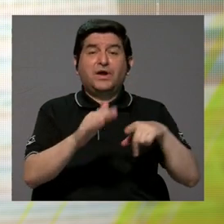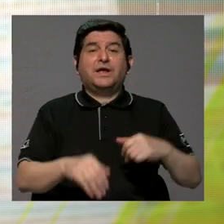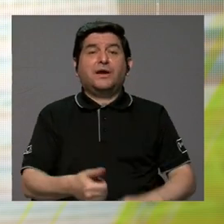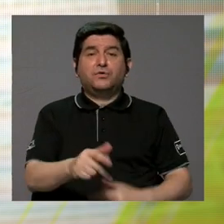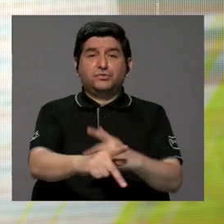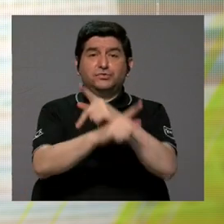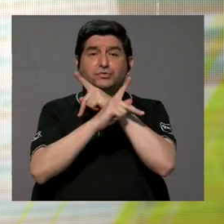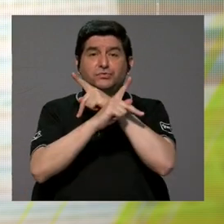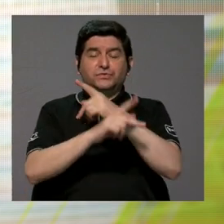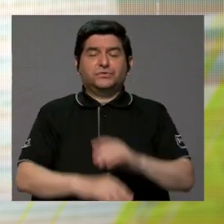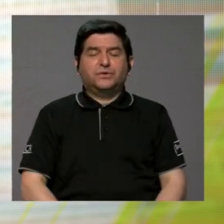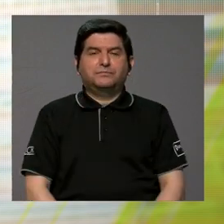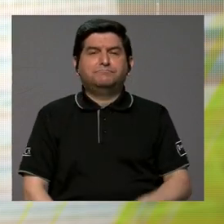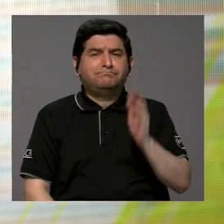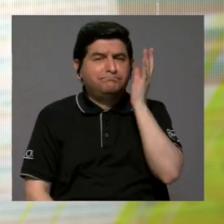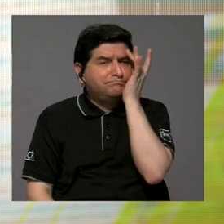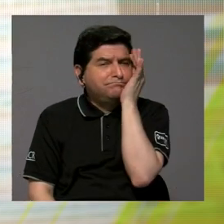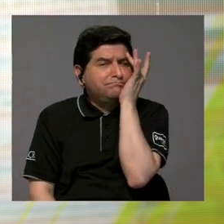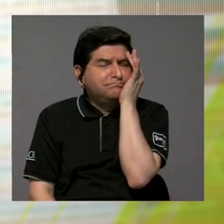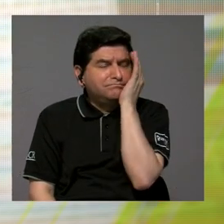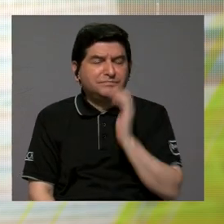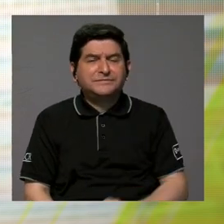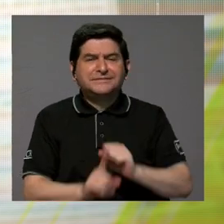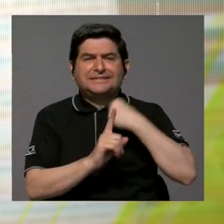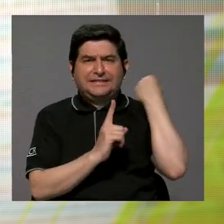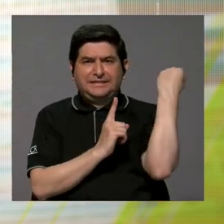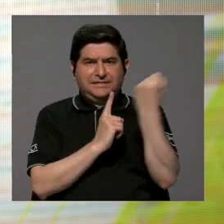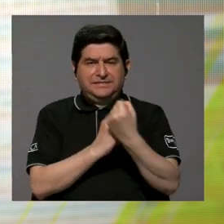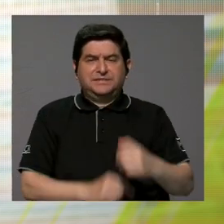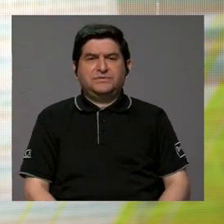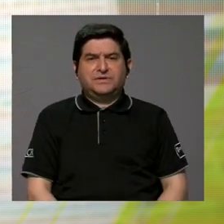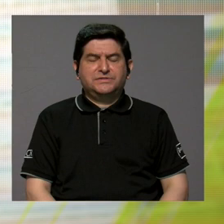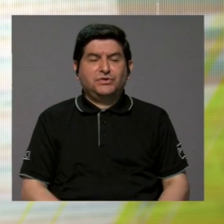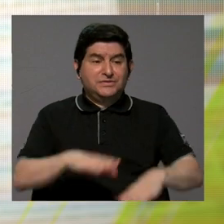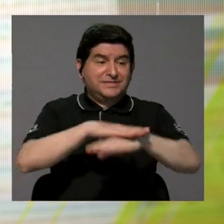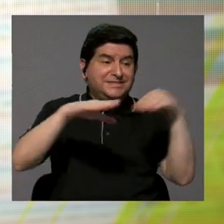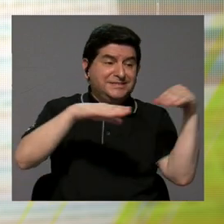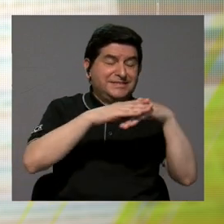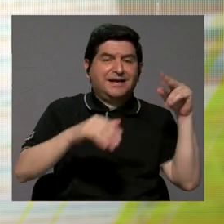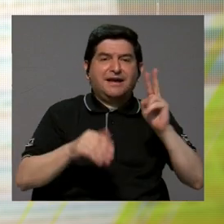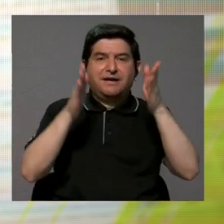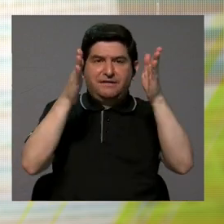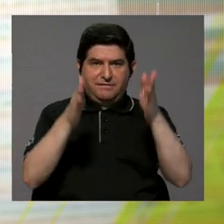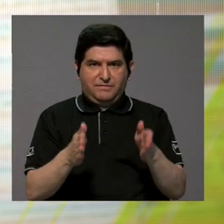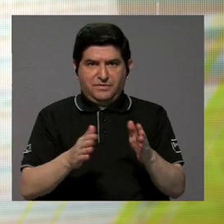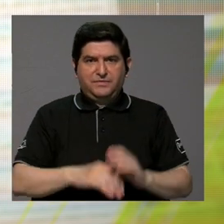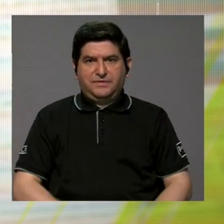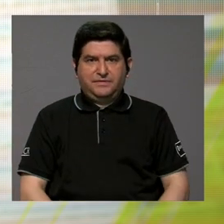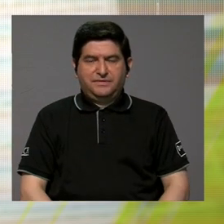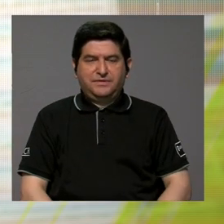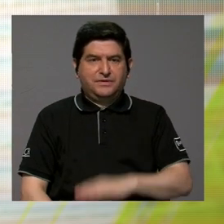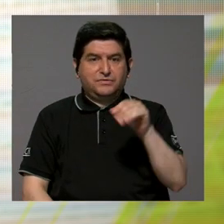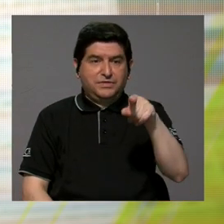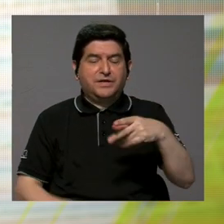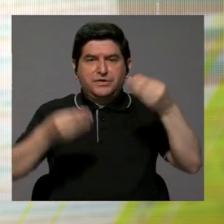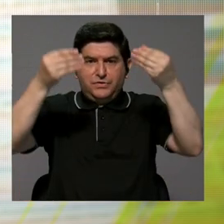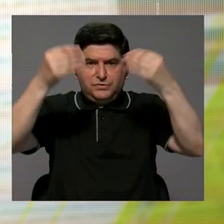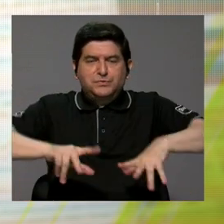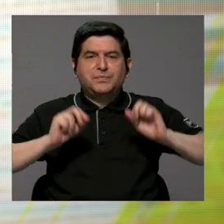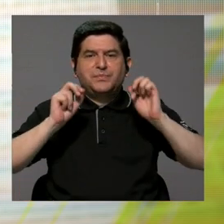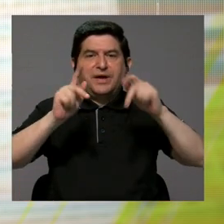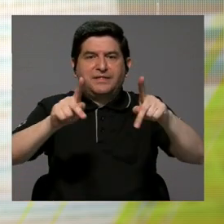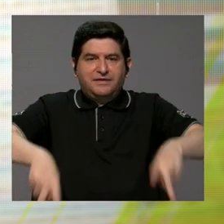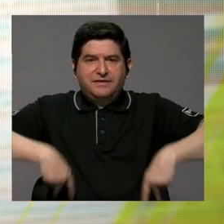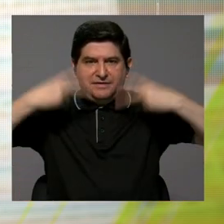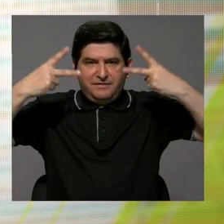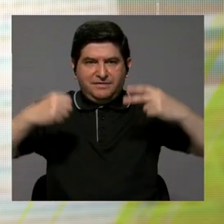constitucional. Entonces, nos preocupa mucho esta situación, que se les excluya a los compañeros y que pierdan esa